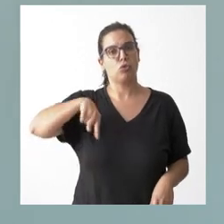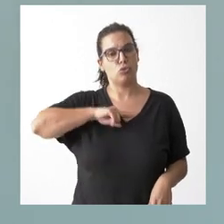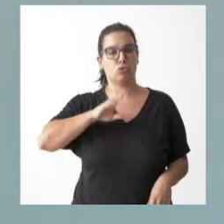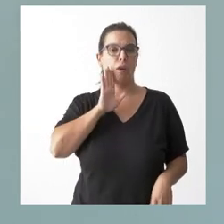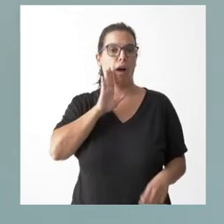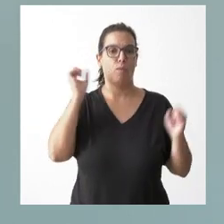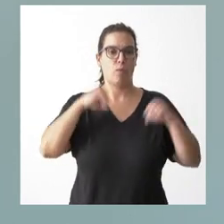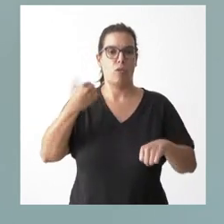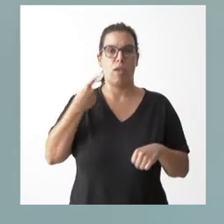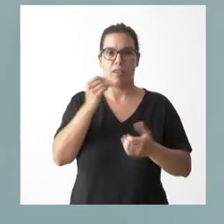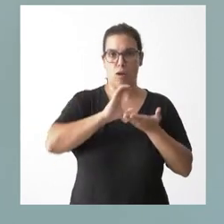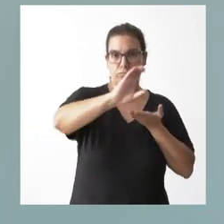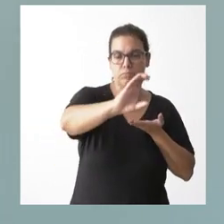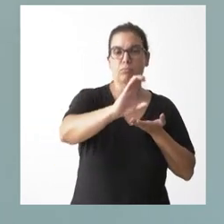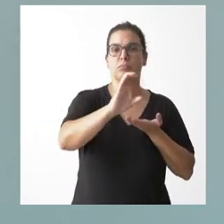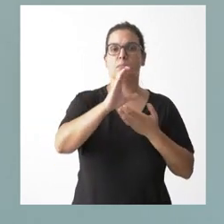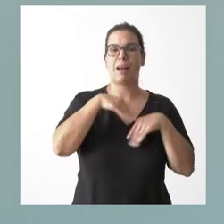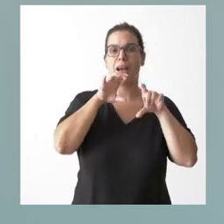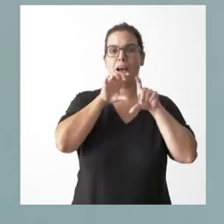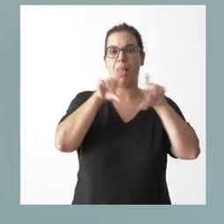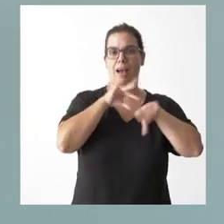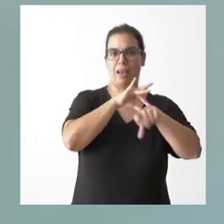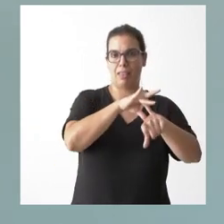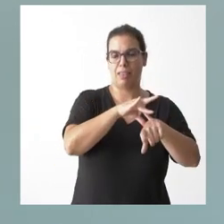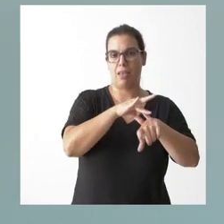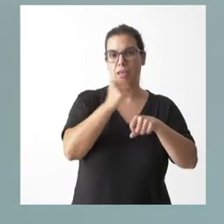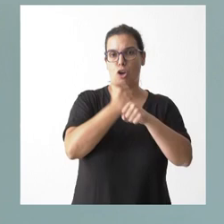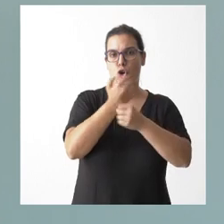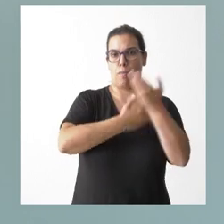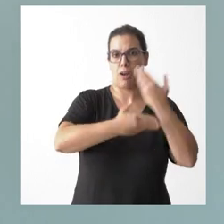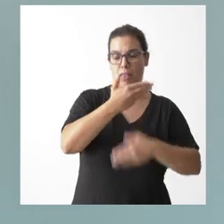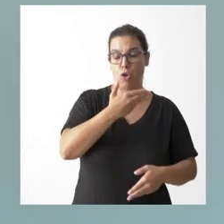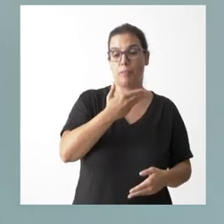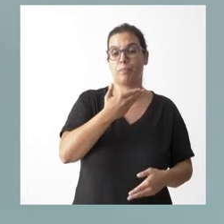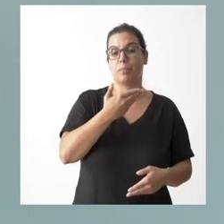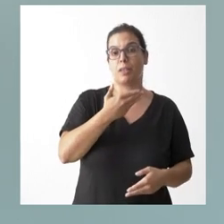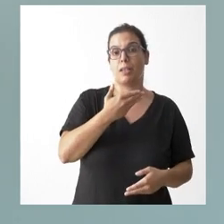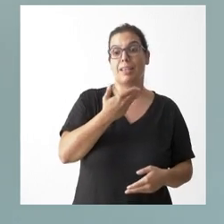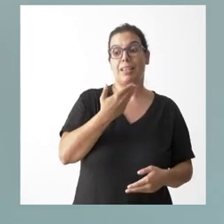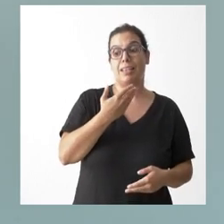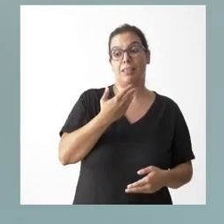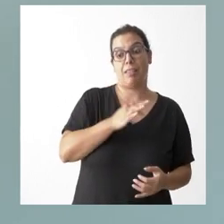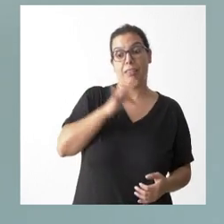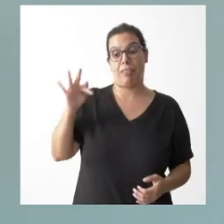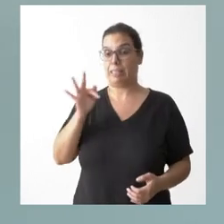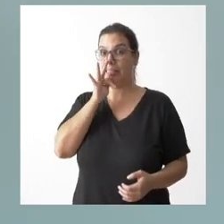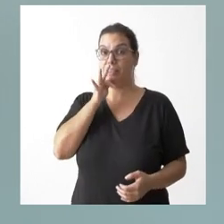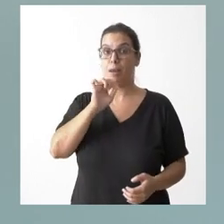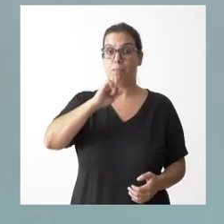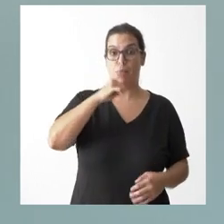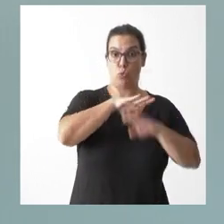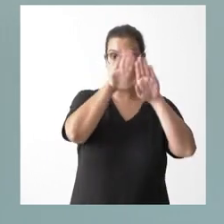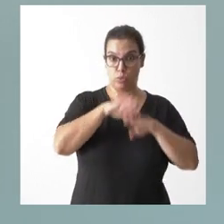y los datos que les he ofrecido. Y una segunda cuestión, antes de ceder ya la palabra a la consejera de Educación, es que